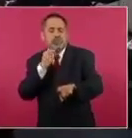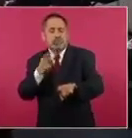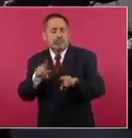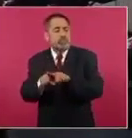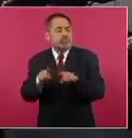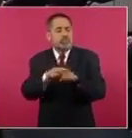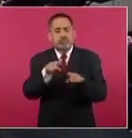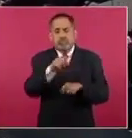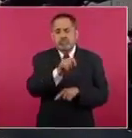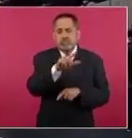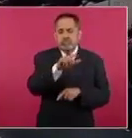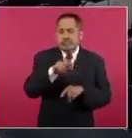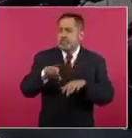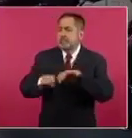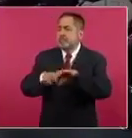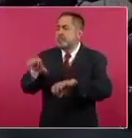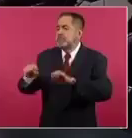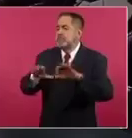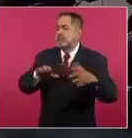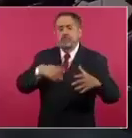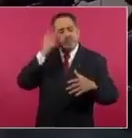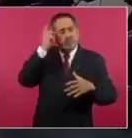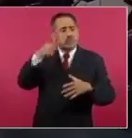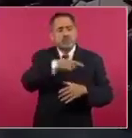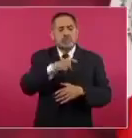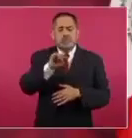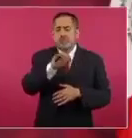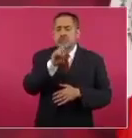hermano incómodo a ejidatario de Puebla. Sí.